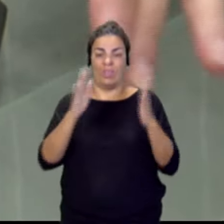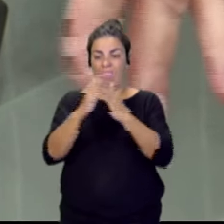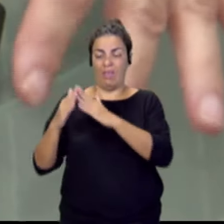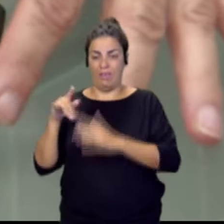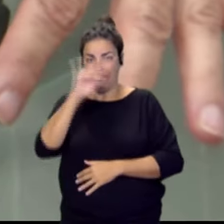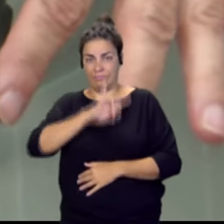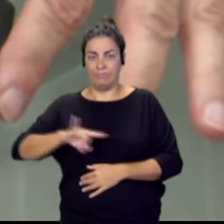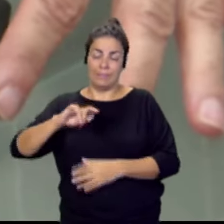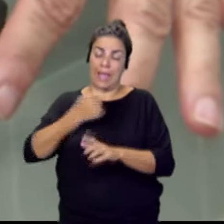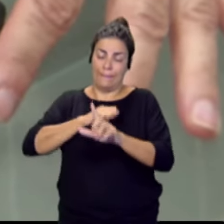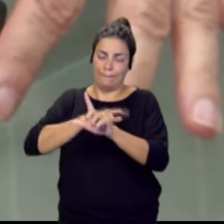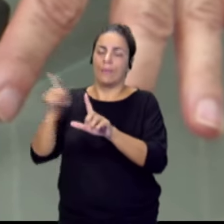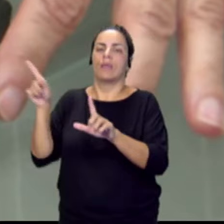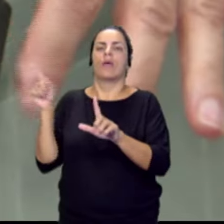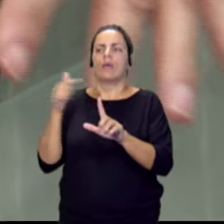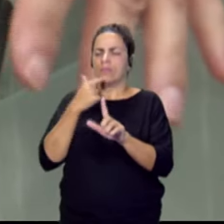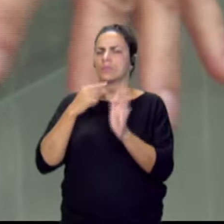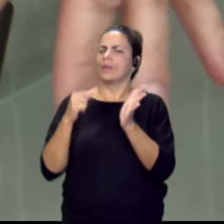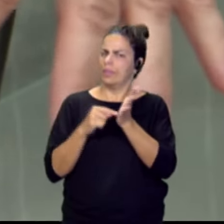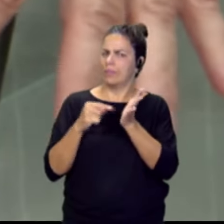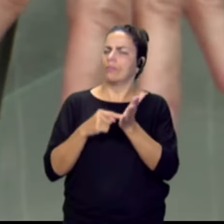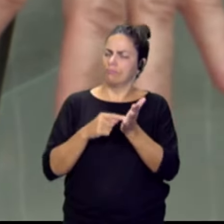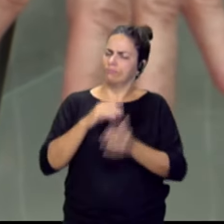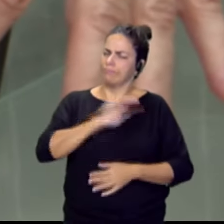un alto nivel de endeudamiento.